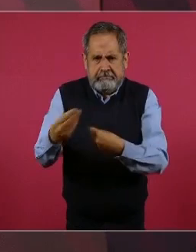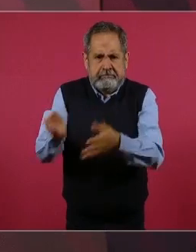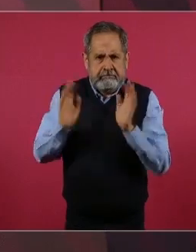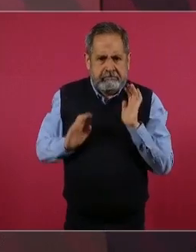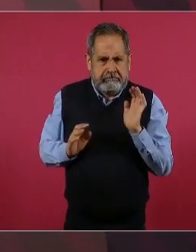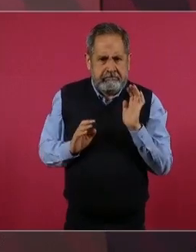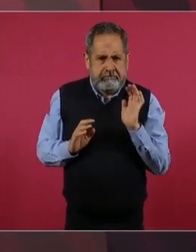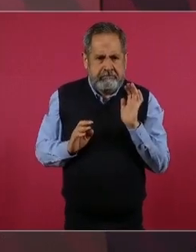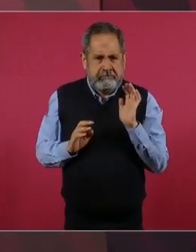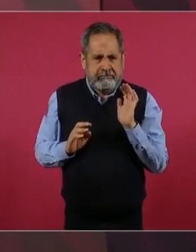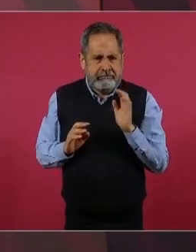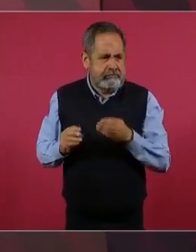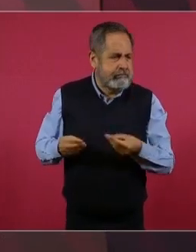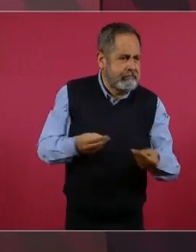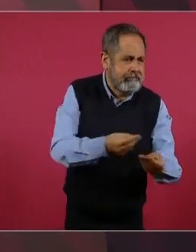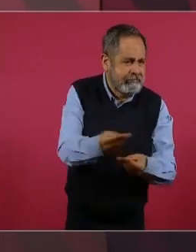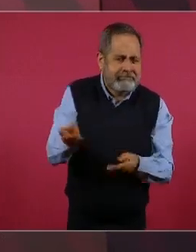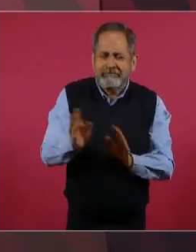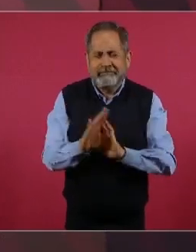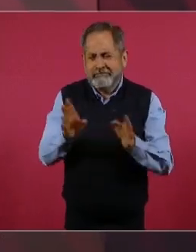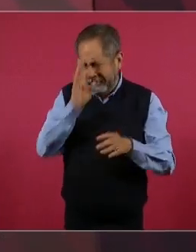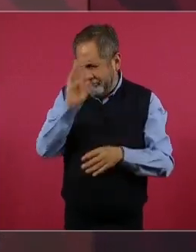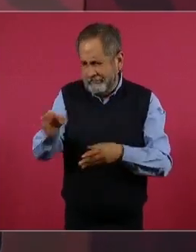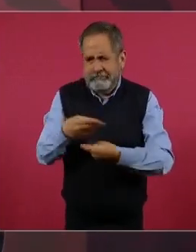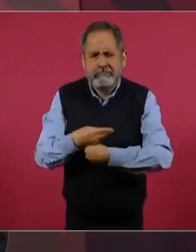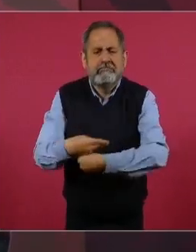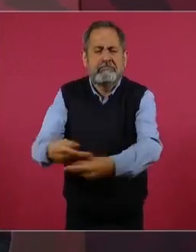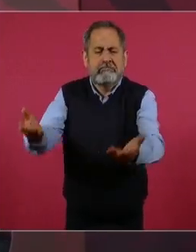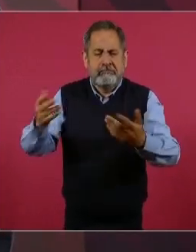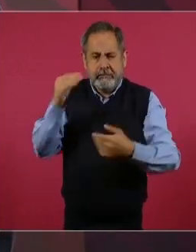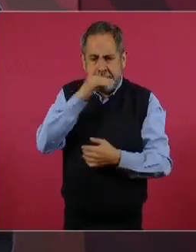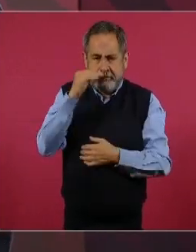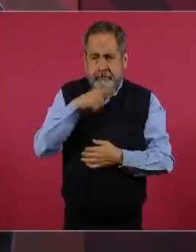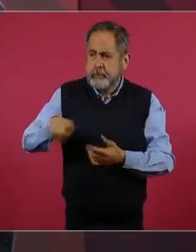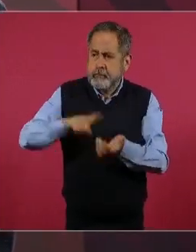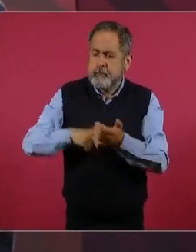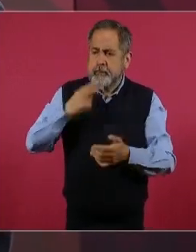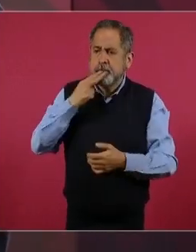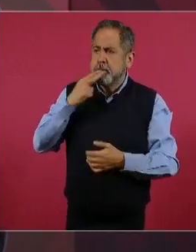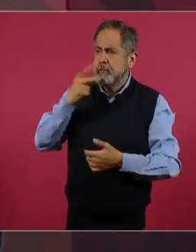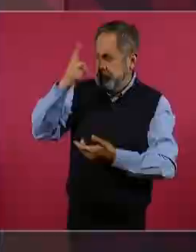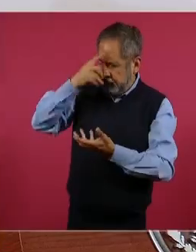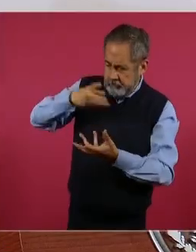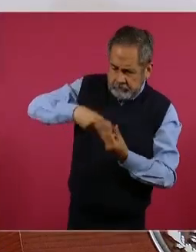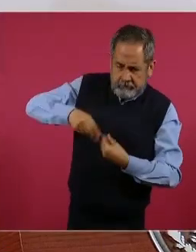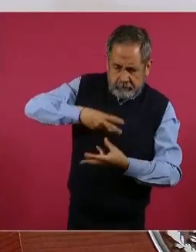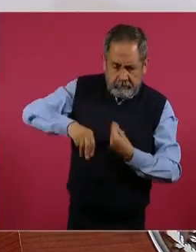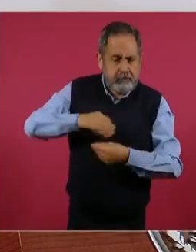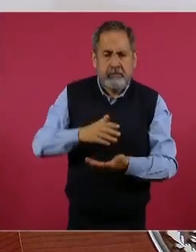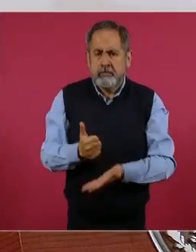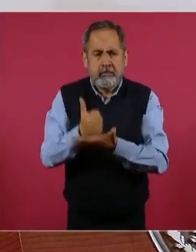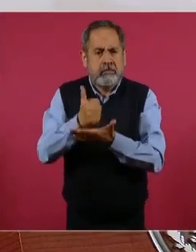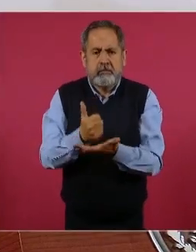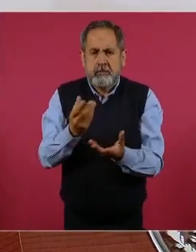se trafique con el fertilizante, no, lo usa la gente y le ayuda mucho.